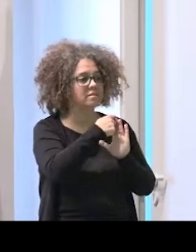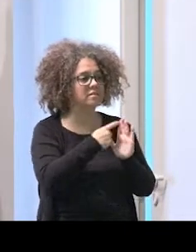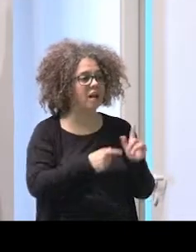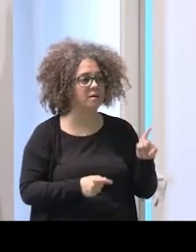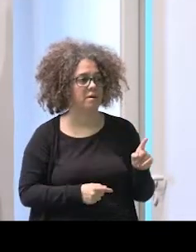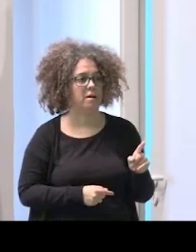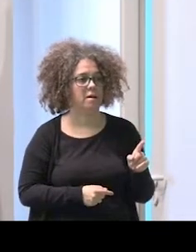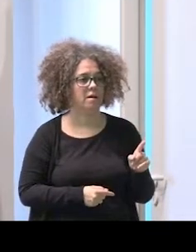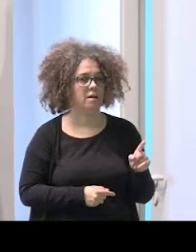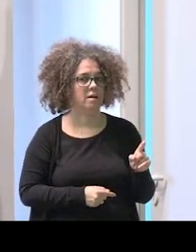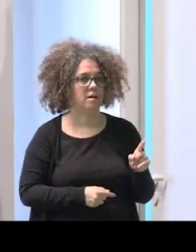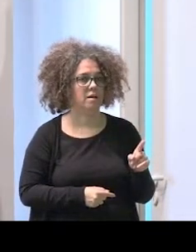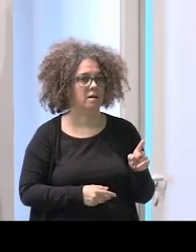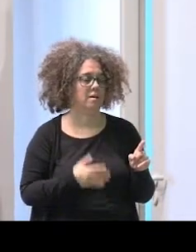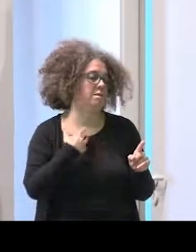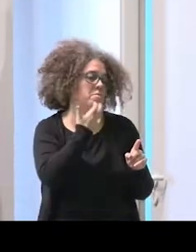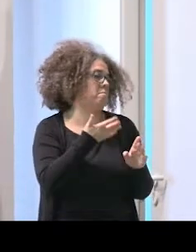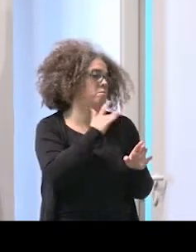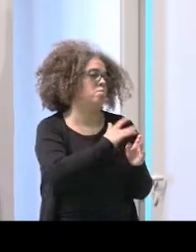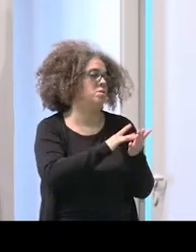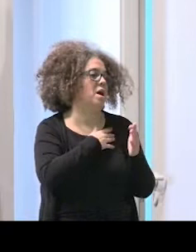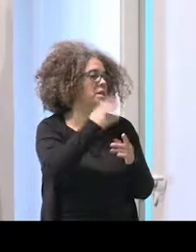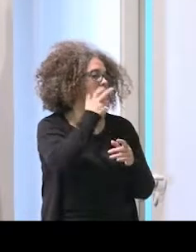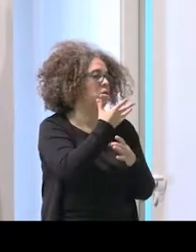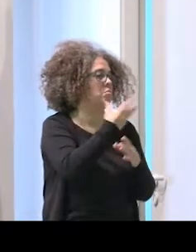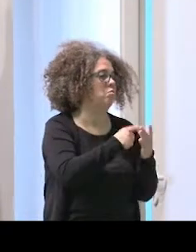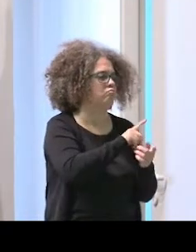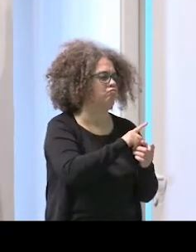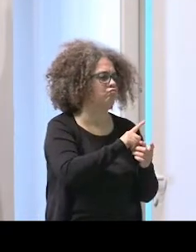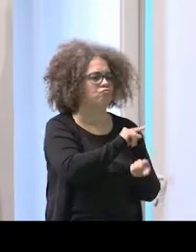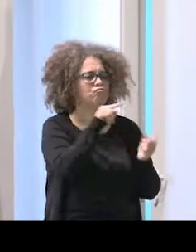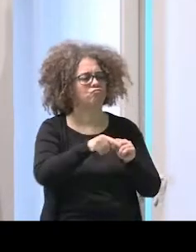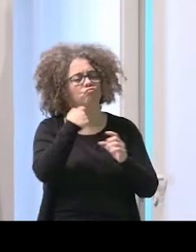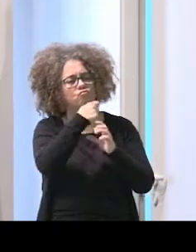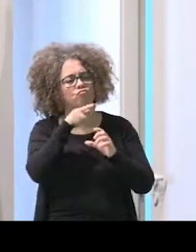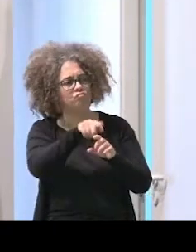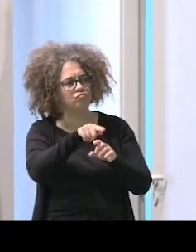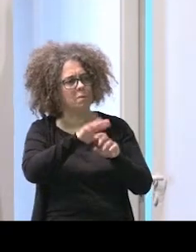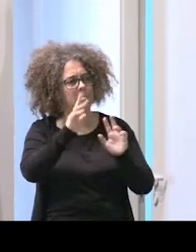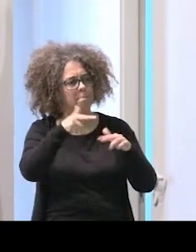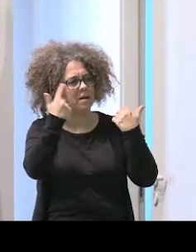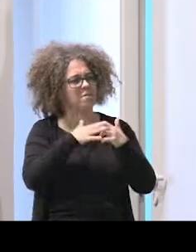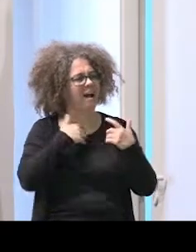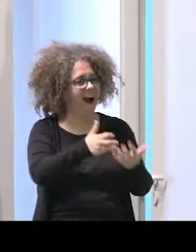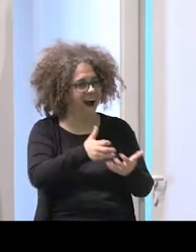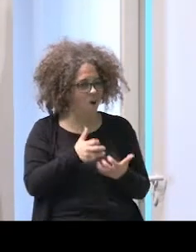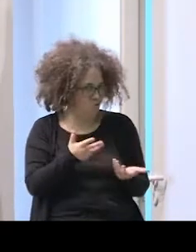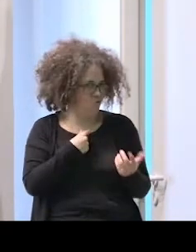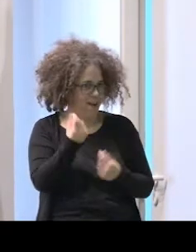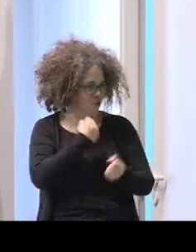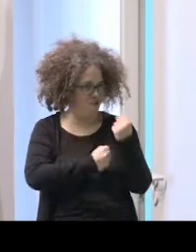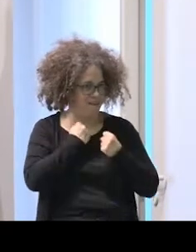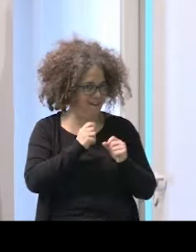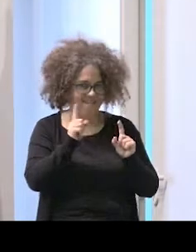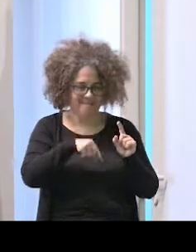que fallan el tema auditivo es coste efectivo. Hay estudios que lo demuestran que permite un ahorro de hasta el 50%. Luego, en